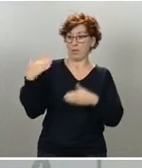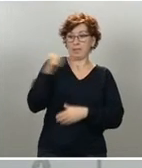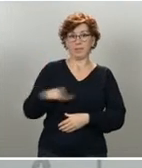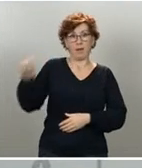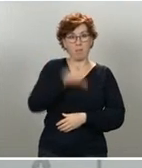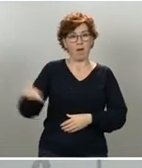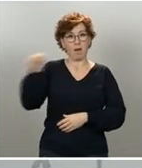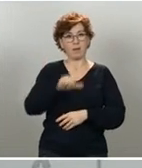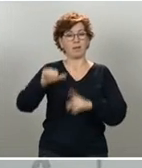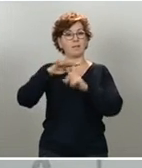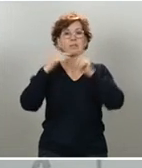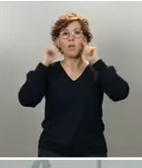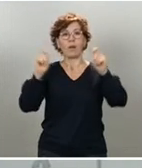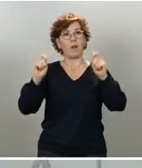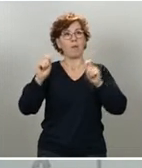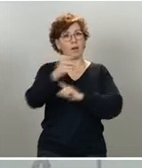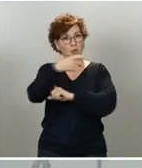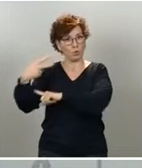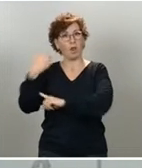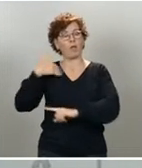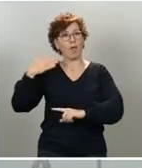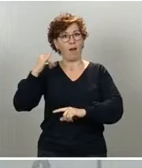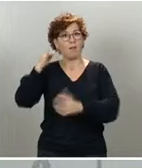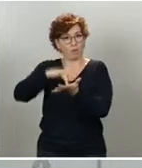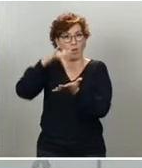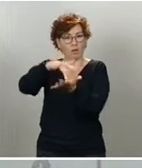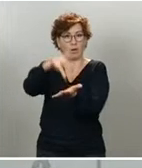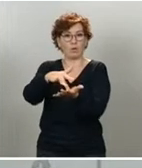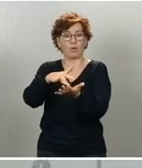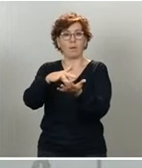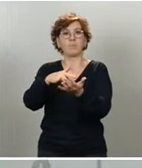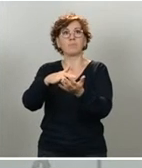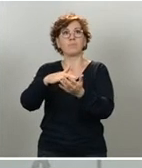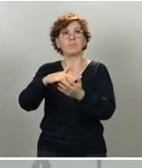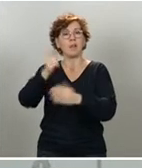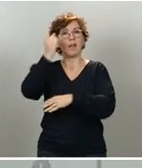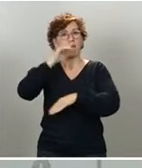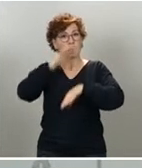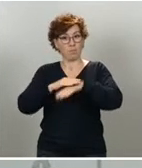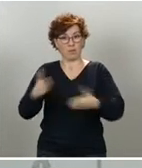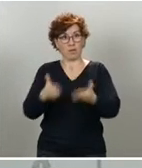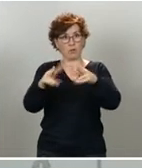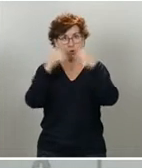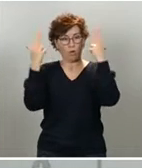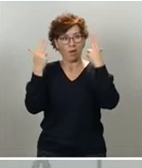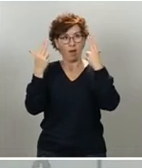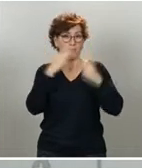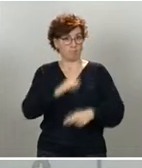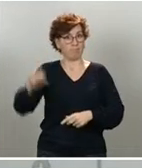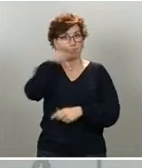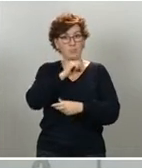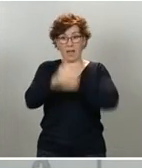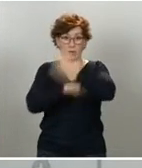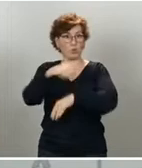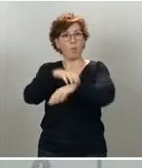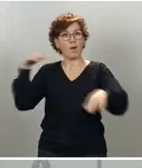Y como todo esfuerzo tiene su recompensa, la ejemplar disciplina social ejercida por la gran mayoría nos permite ahora un merecido